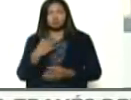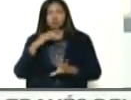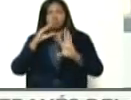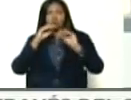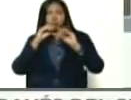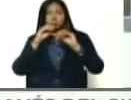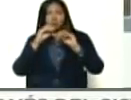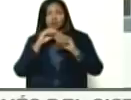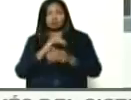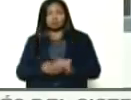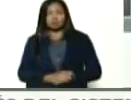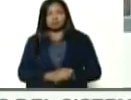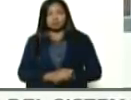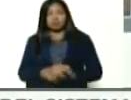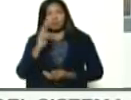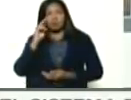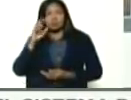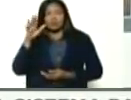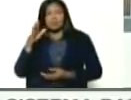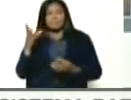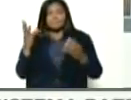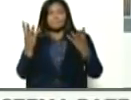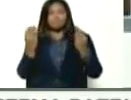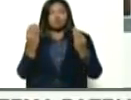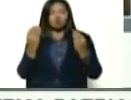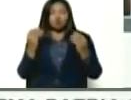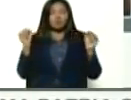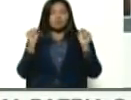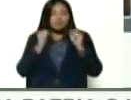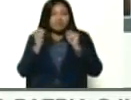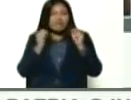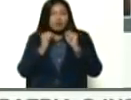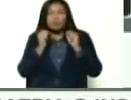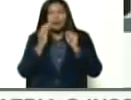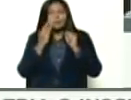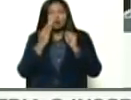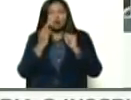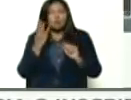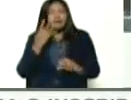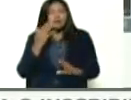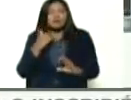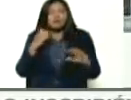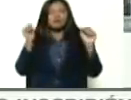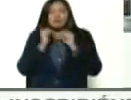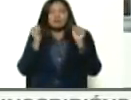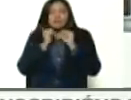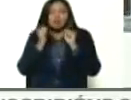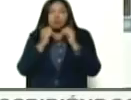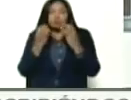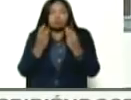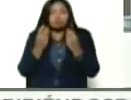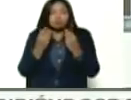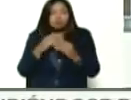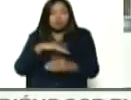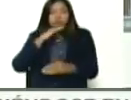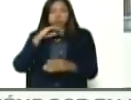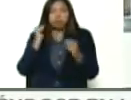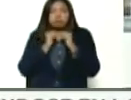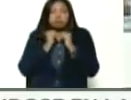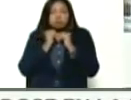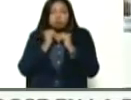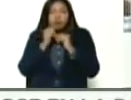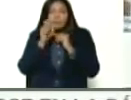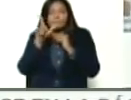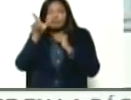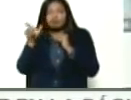ustedes ven cuando está haciendo mucho frío por ejemplo en un lugar que está haciendo mucho frío una persona